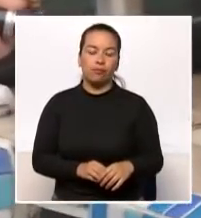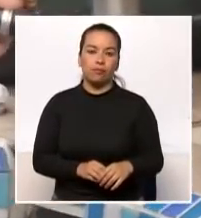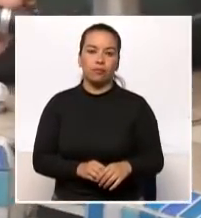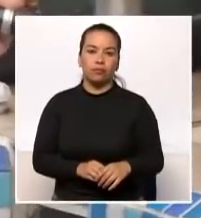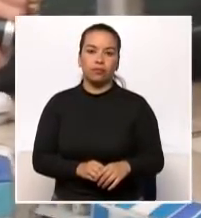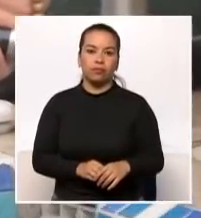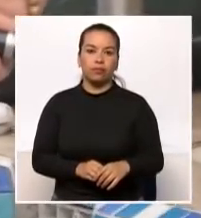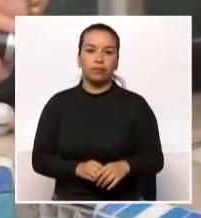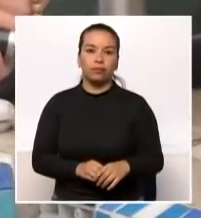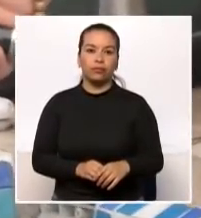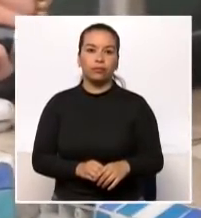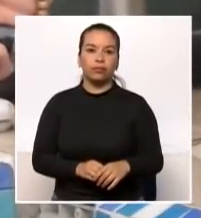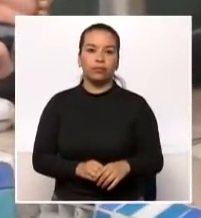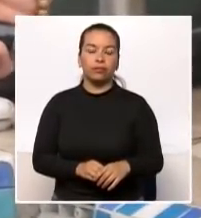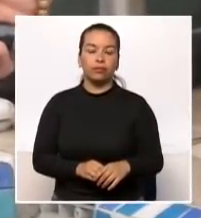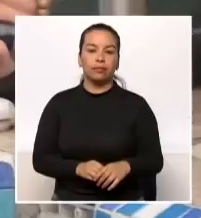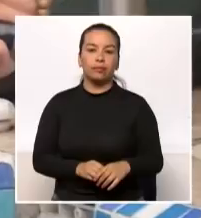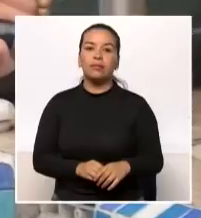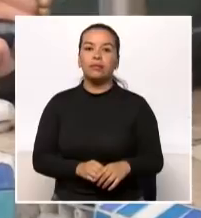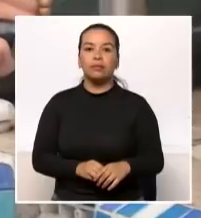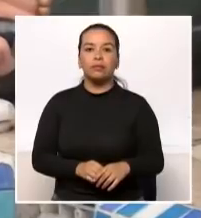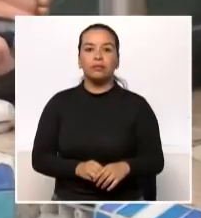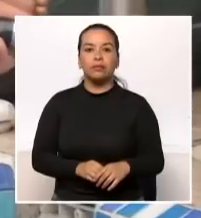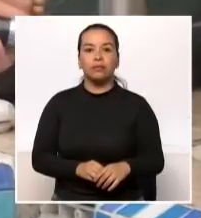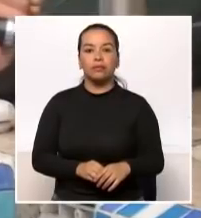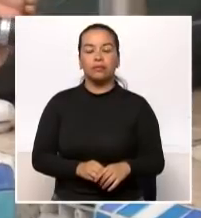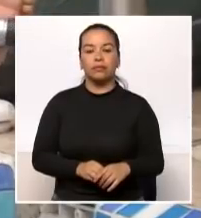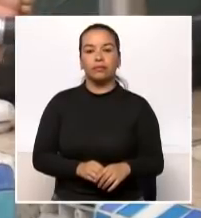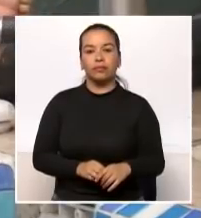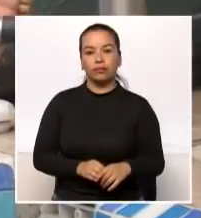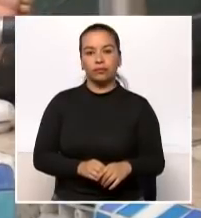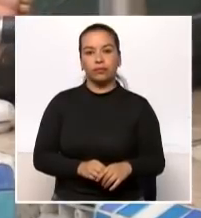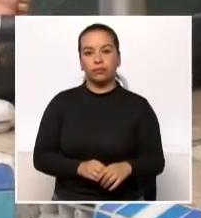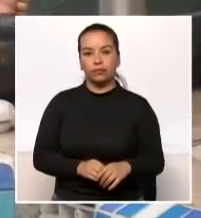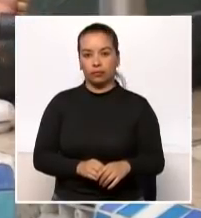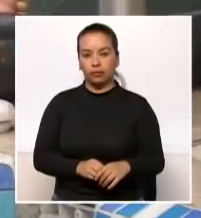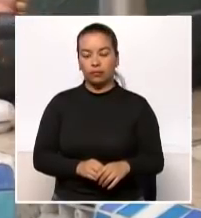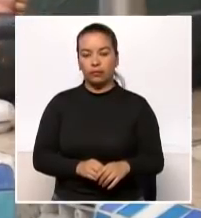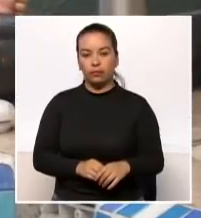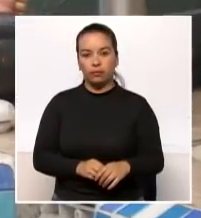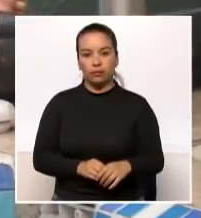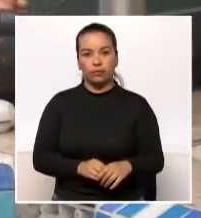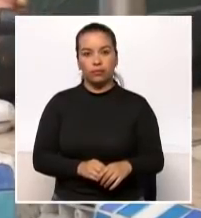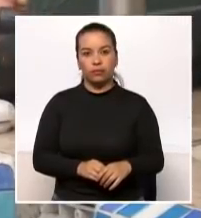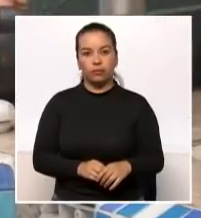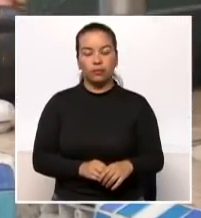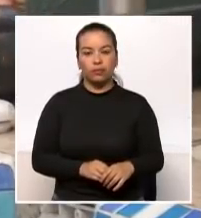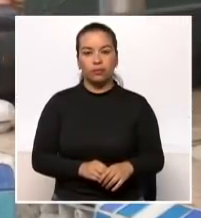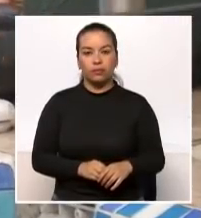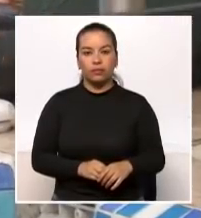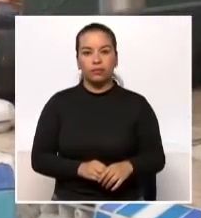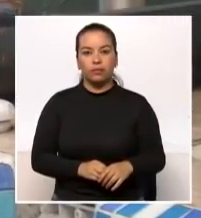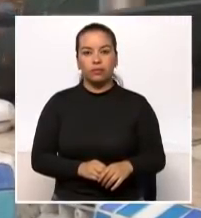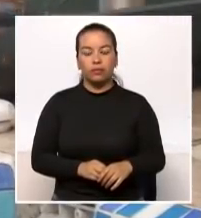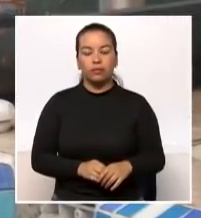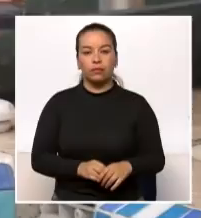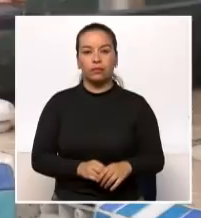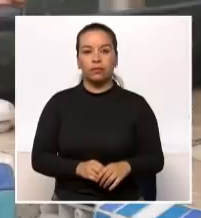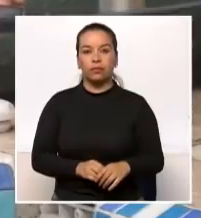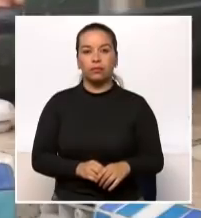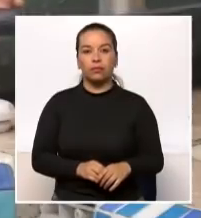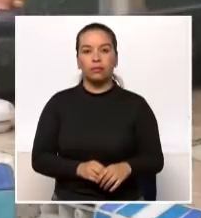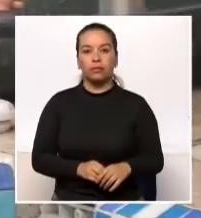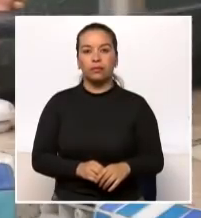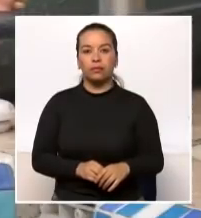de sensibilización frente al tema de la salud. Es importante preocuparse por uno mismo y de una manera también